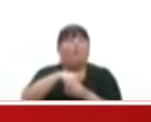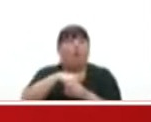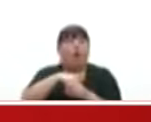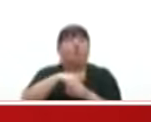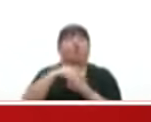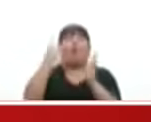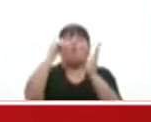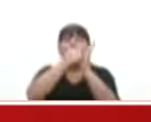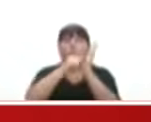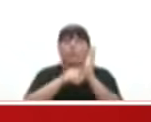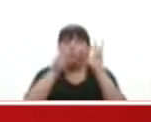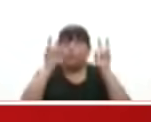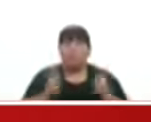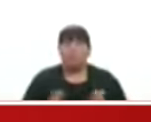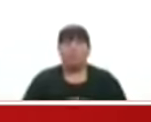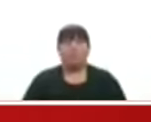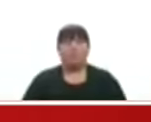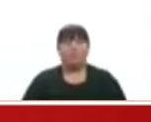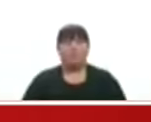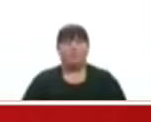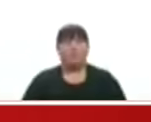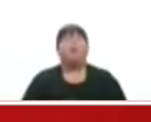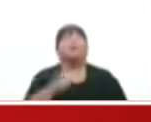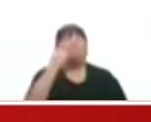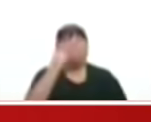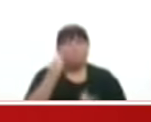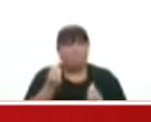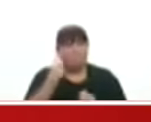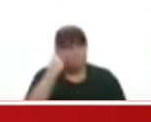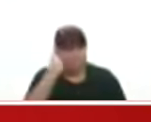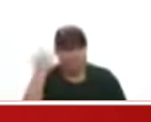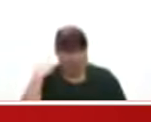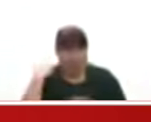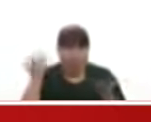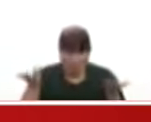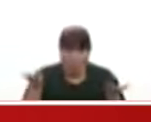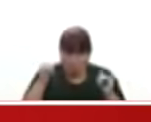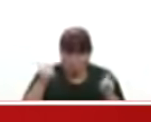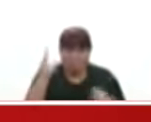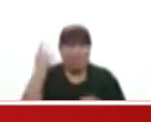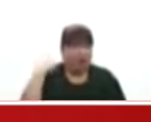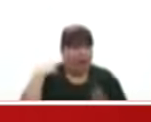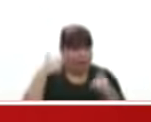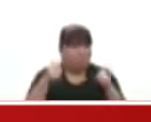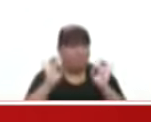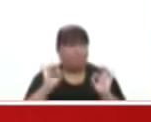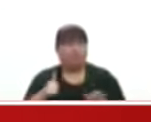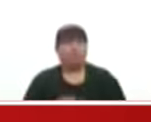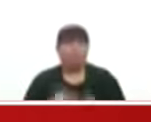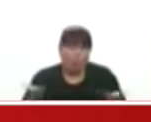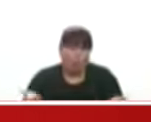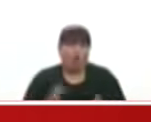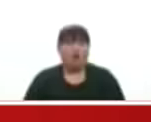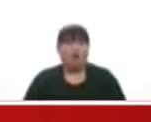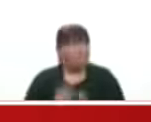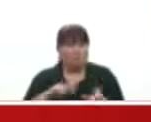en particular. ¿El peronismo? Primero, generó, ¿qué hacemos? Claro. ¿Qué hacemos general? Bueno, ah, listo, hagamos general. Perfecto. Bueno, hagamos